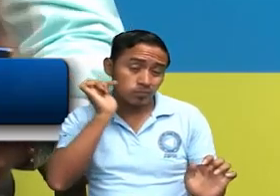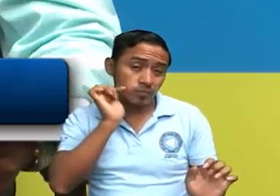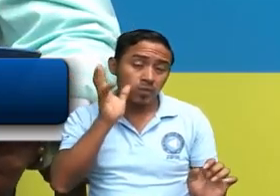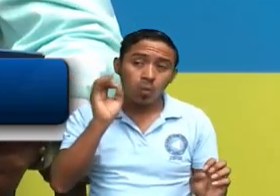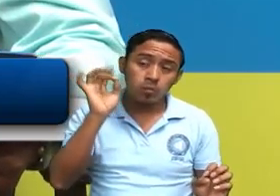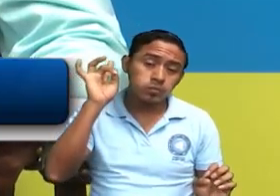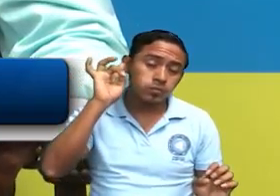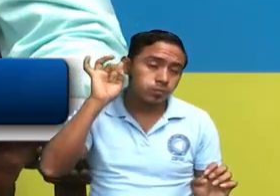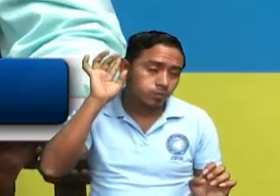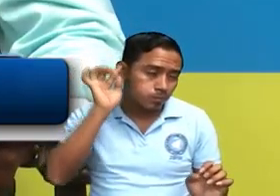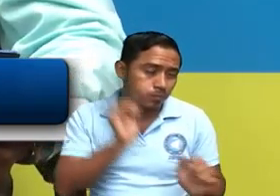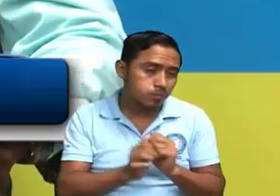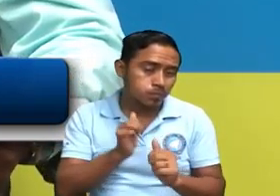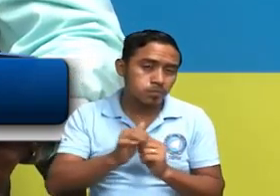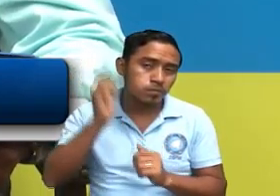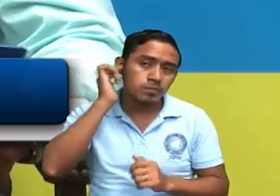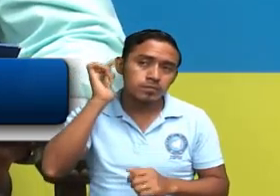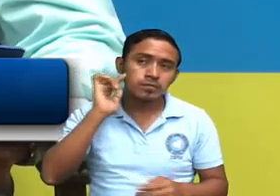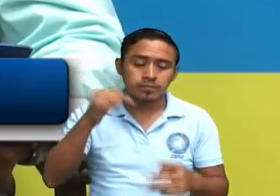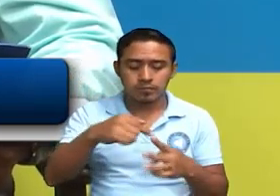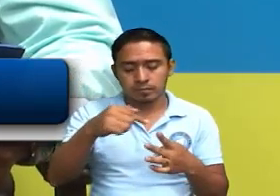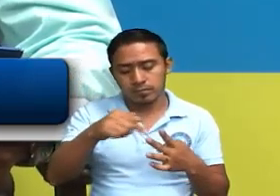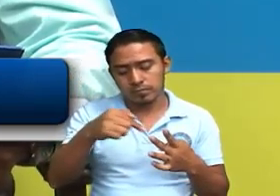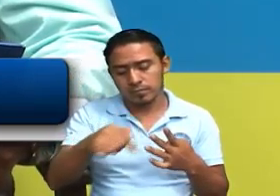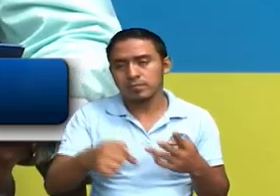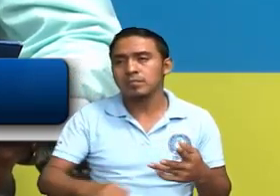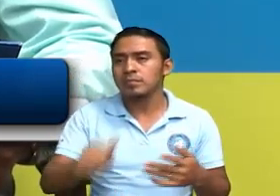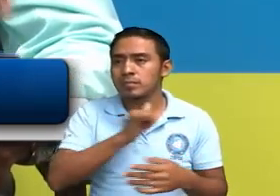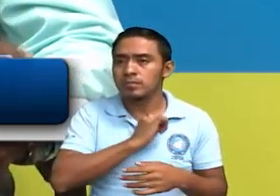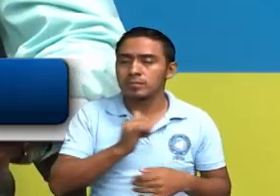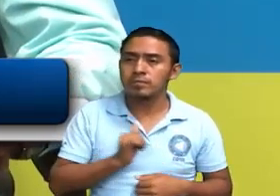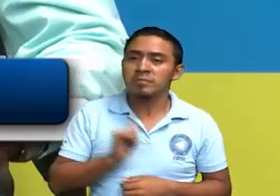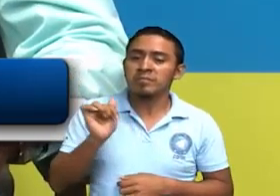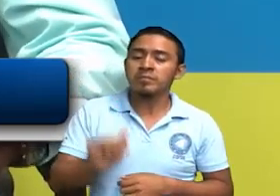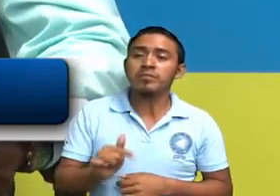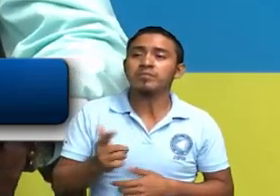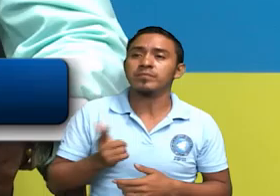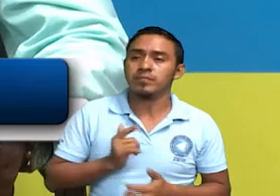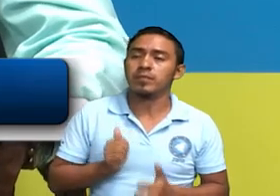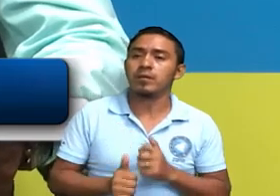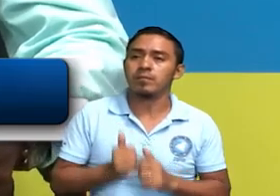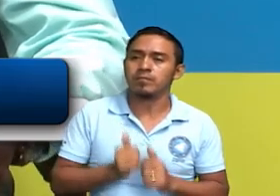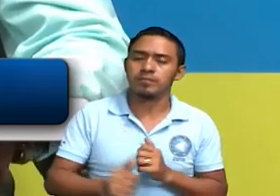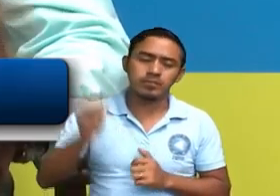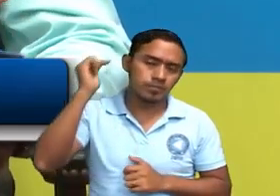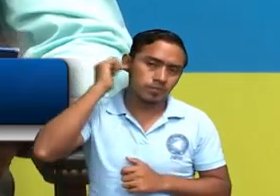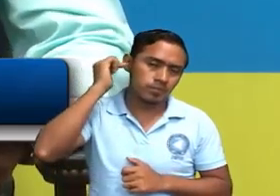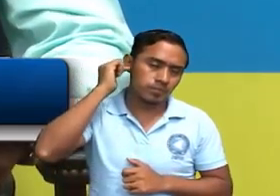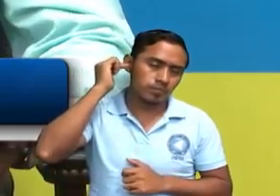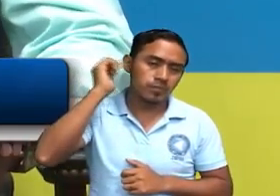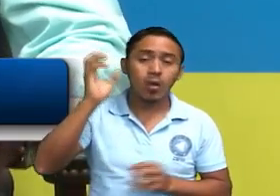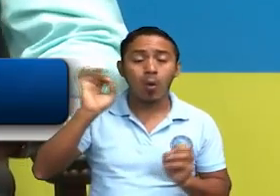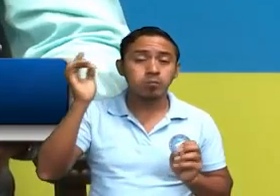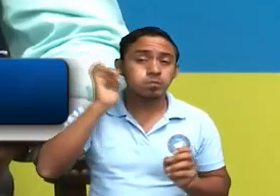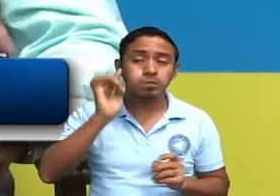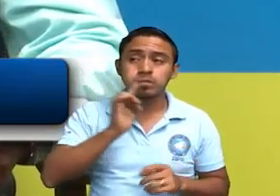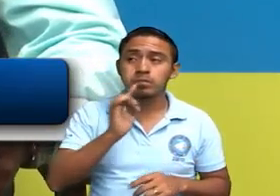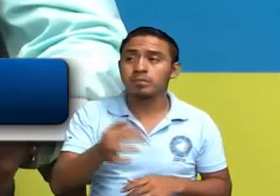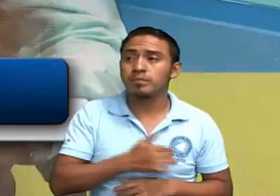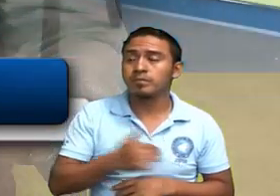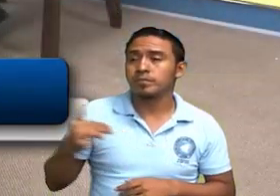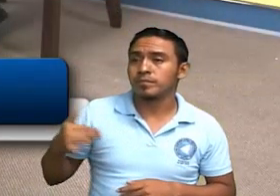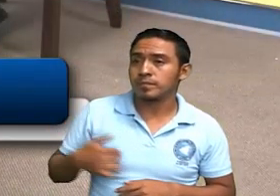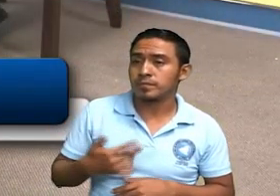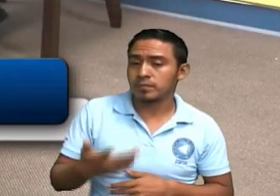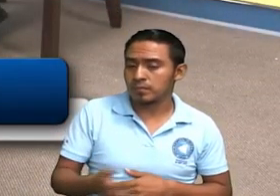han diagnosticado, ya han hecho las pruebas requeridas y este niño tiene problemas de audición o sordera? ¿Qué es lo que se hace?